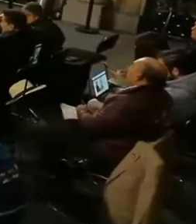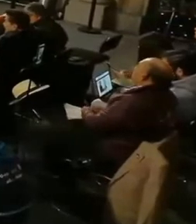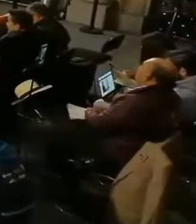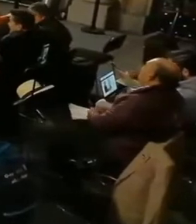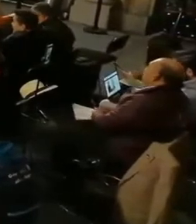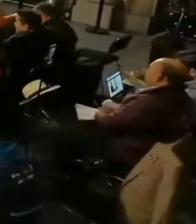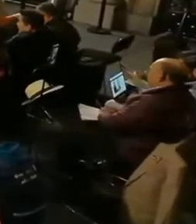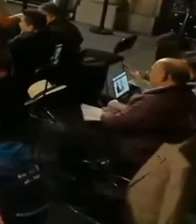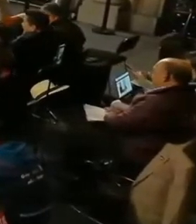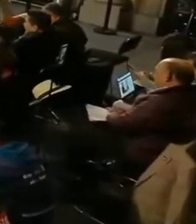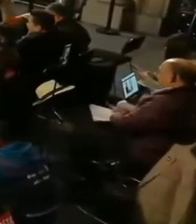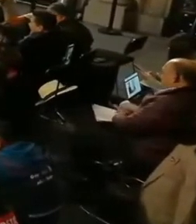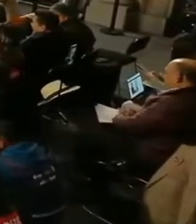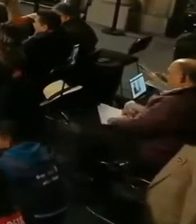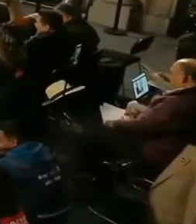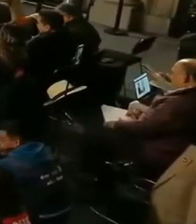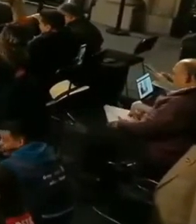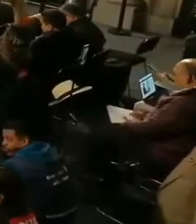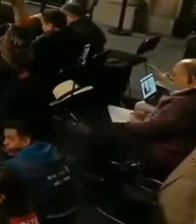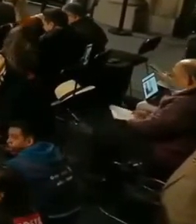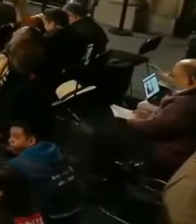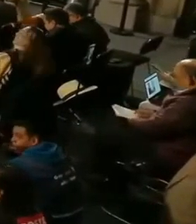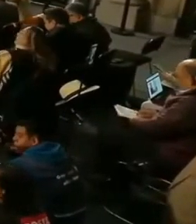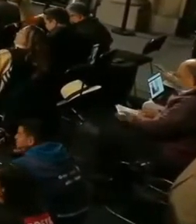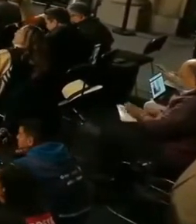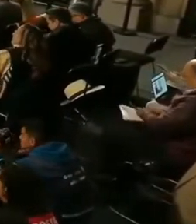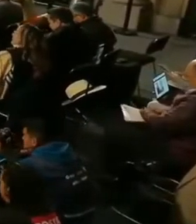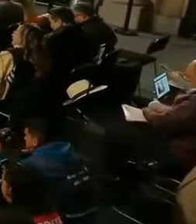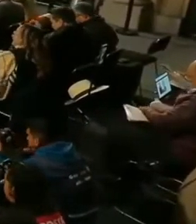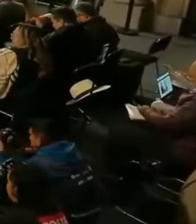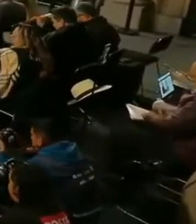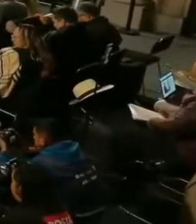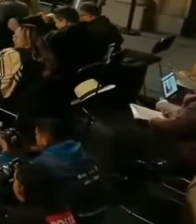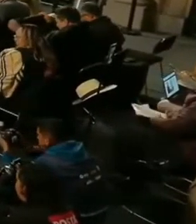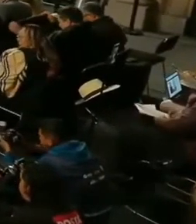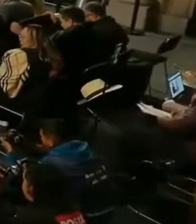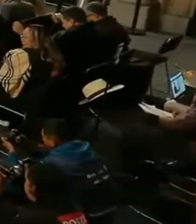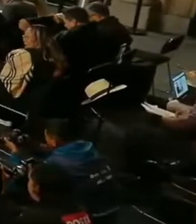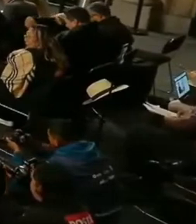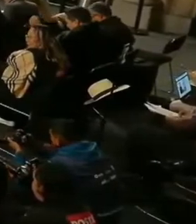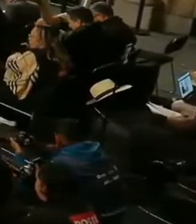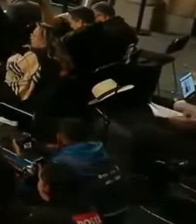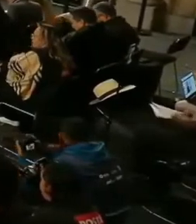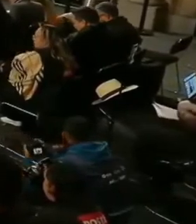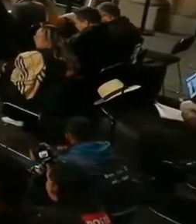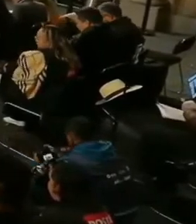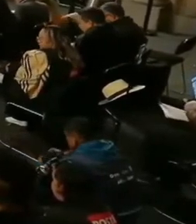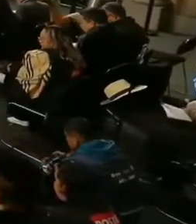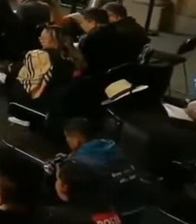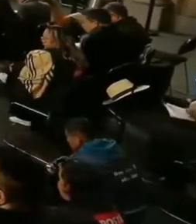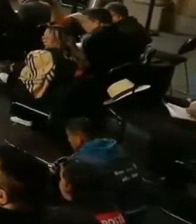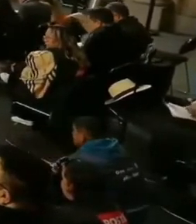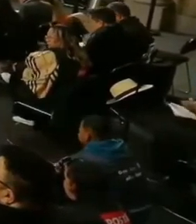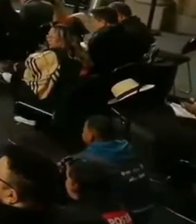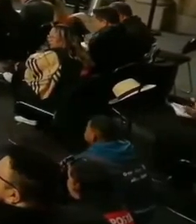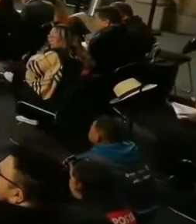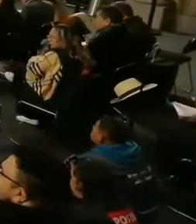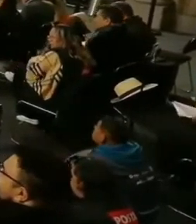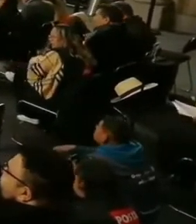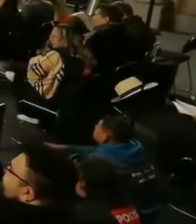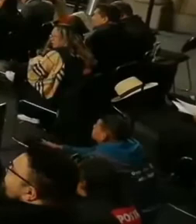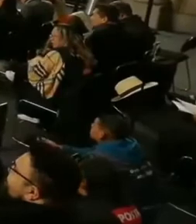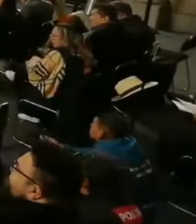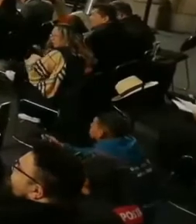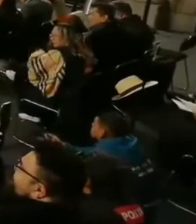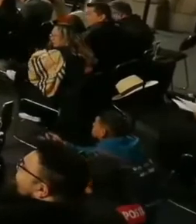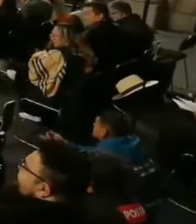que nada un muy próspero año nuevo, 2025. Evidentemente, todos tenemos gran expectativa de que este año pues, sea